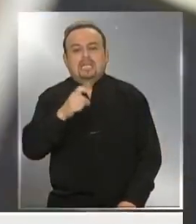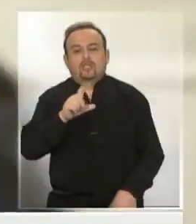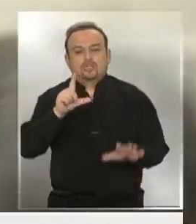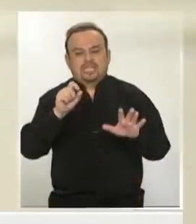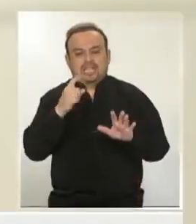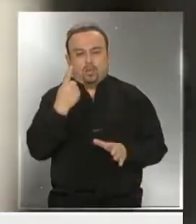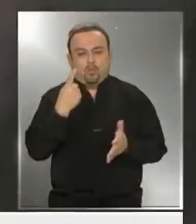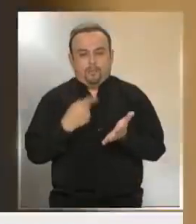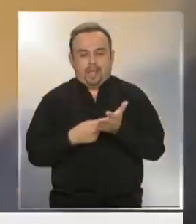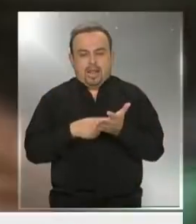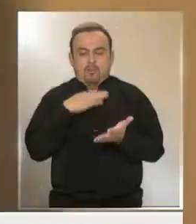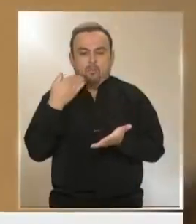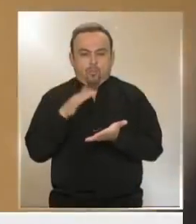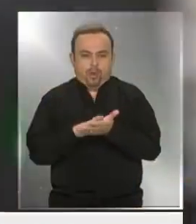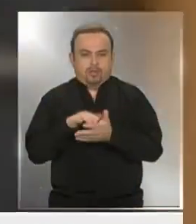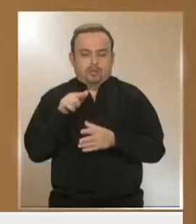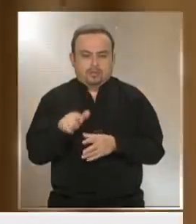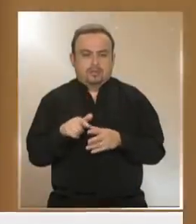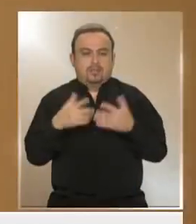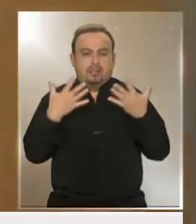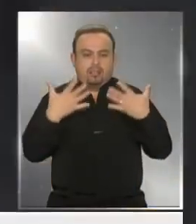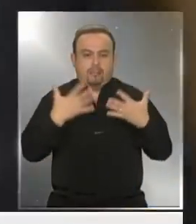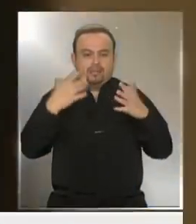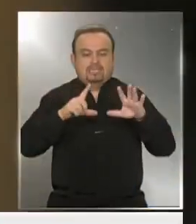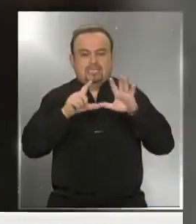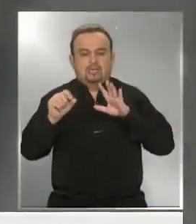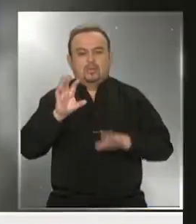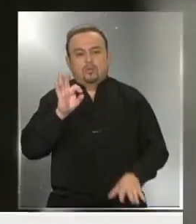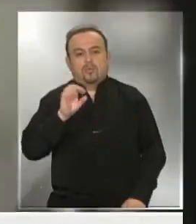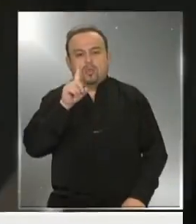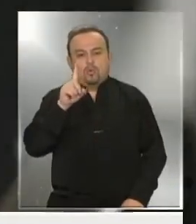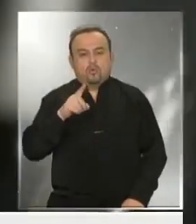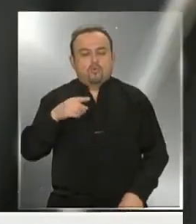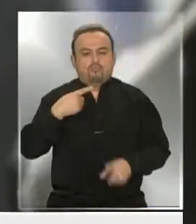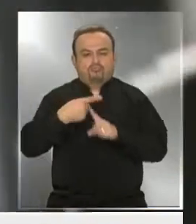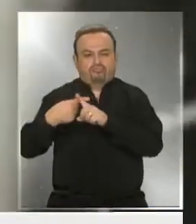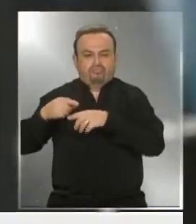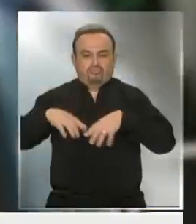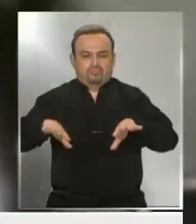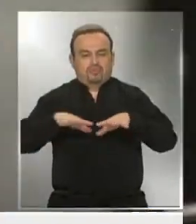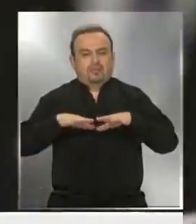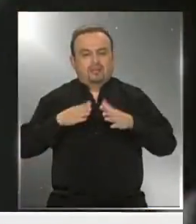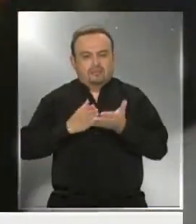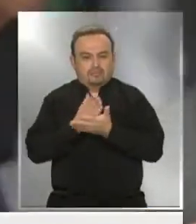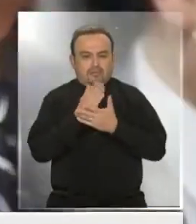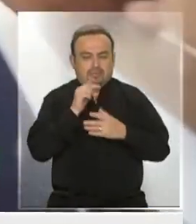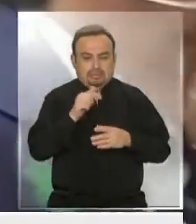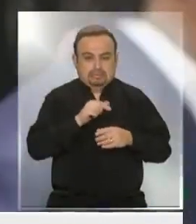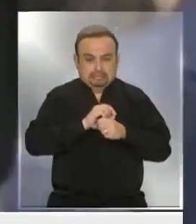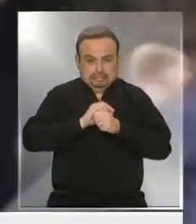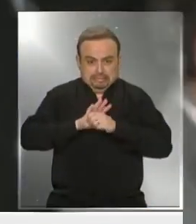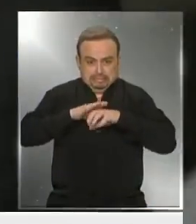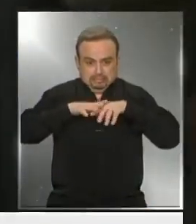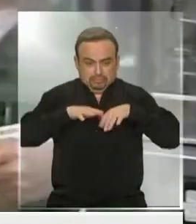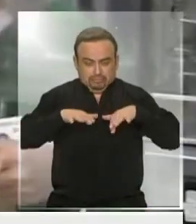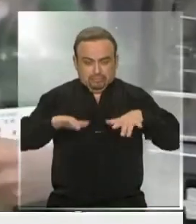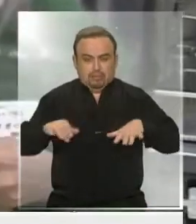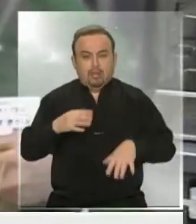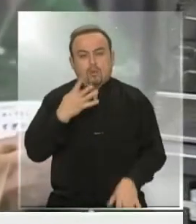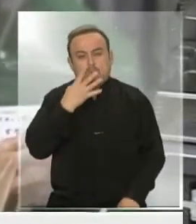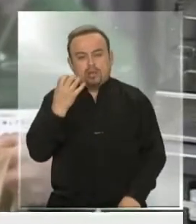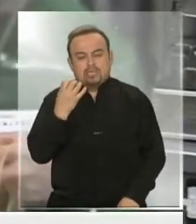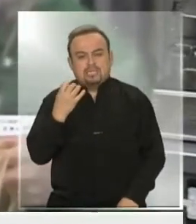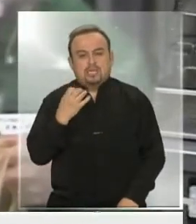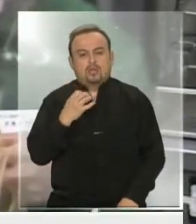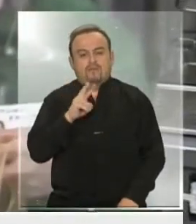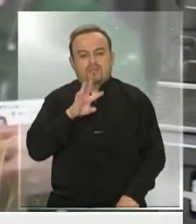171 muertos ya y tienen 10 mil 751 infectados estos desde el inicio de la crisis casi 400 contagiados más